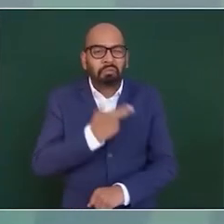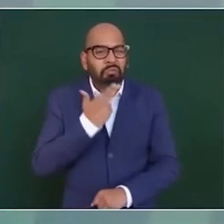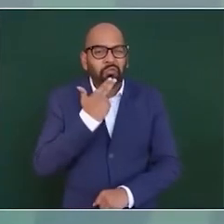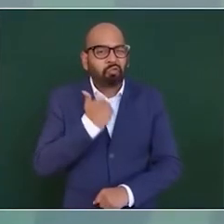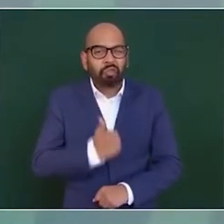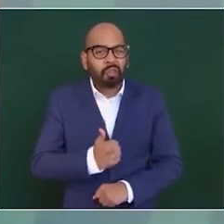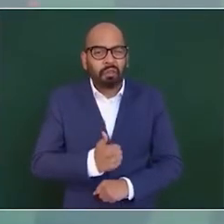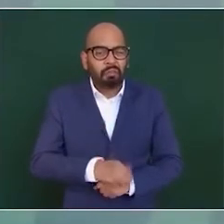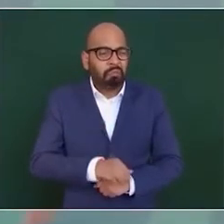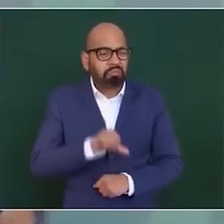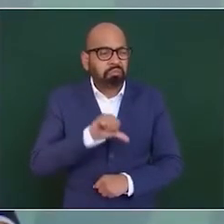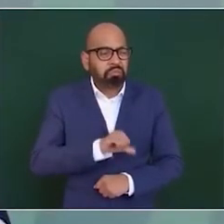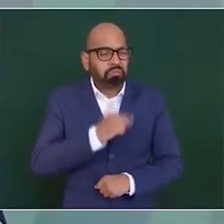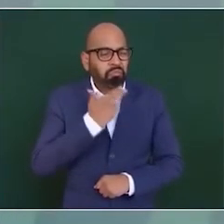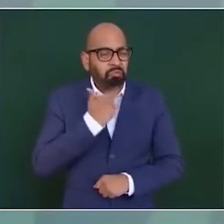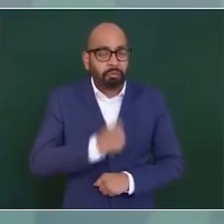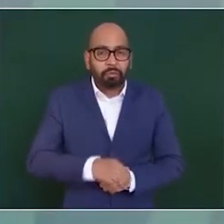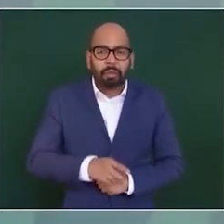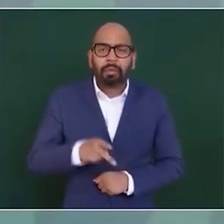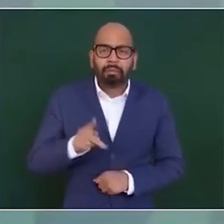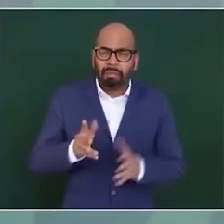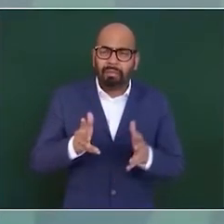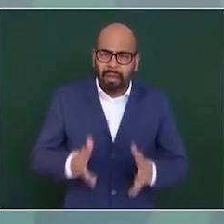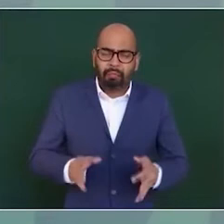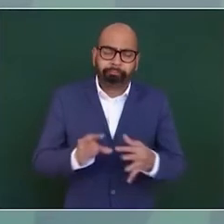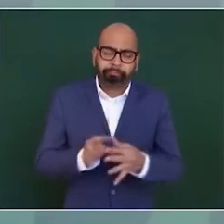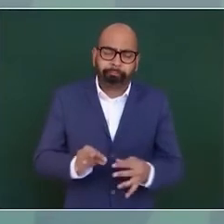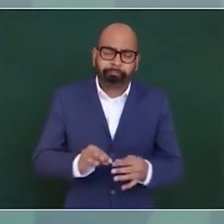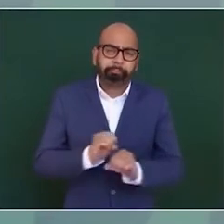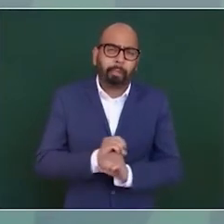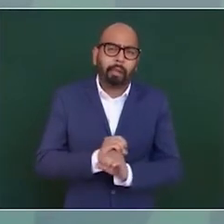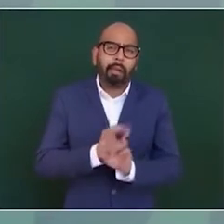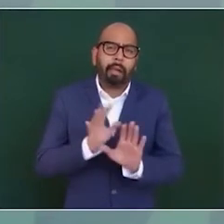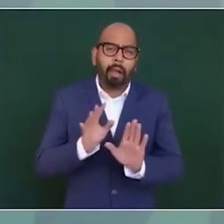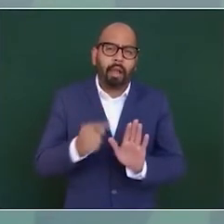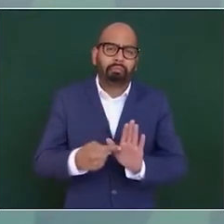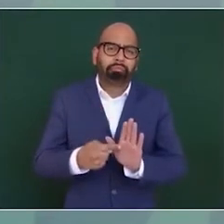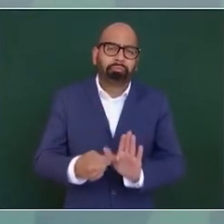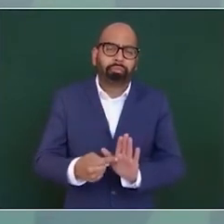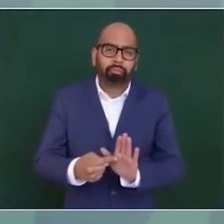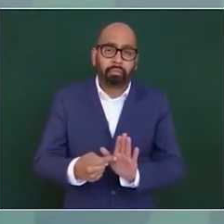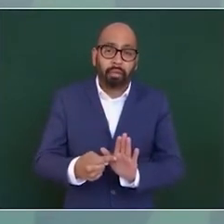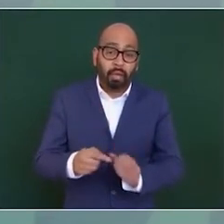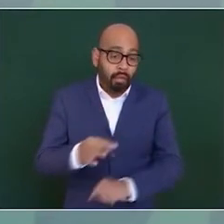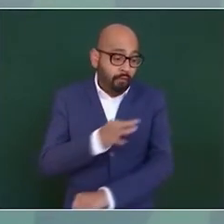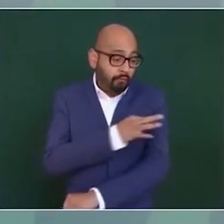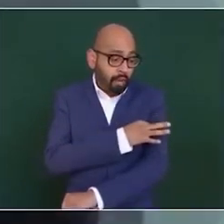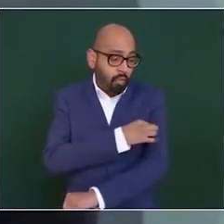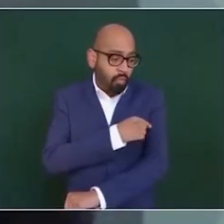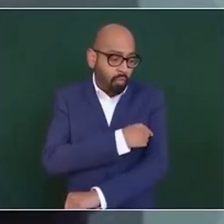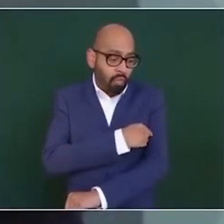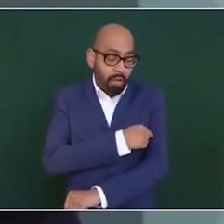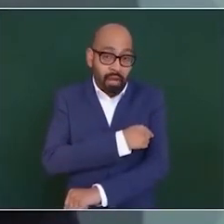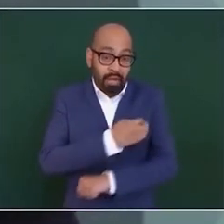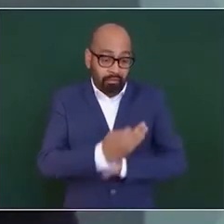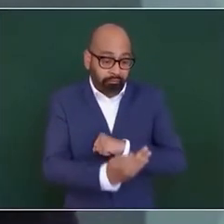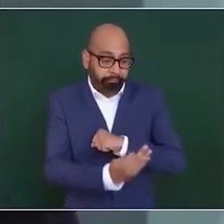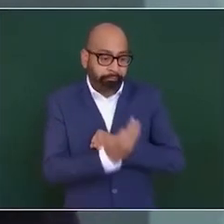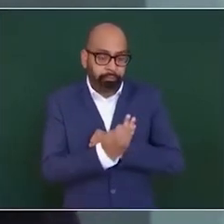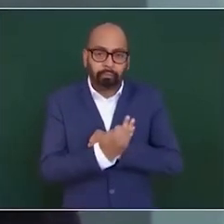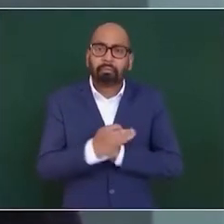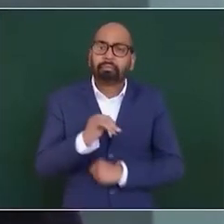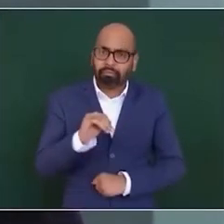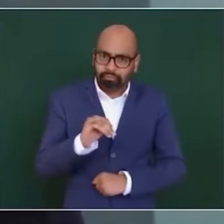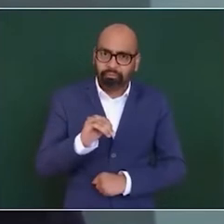Ya se ha ido aclarando de que la vacuna sí protege de todas las variantes.